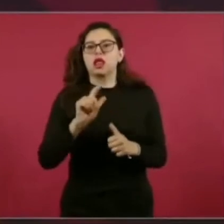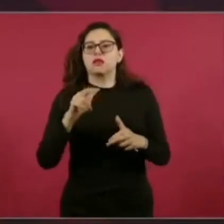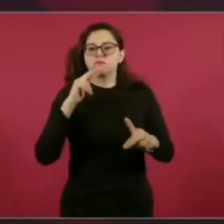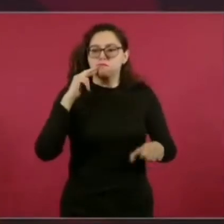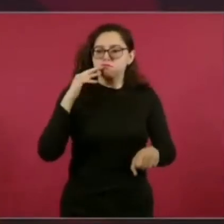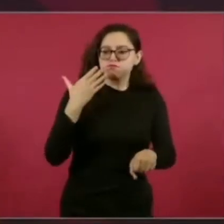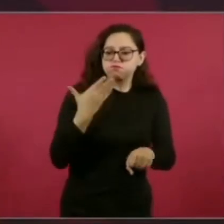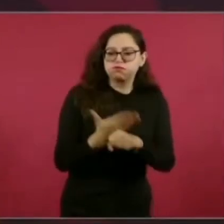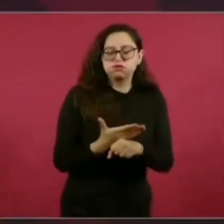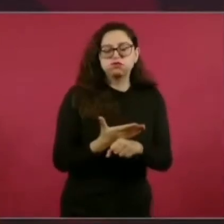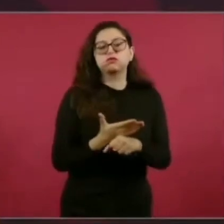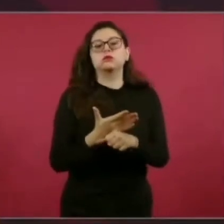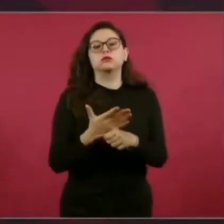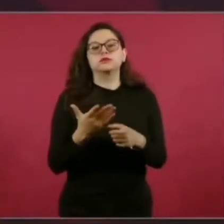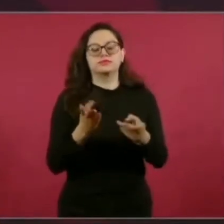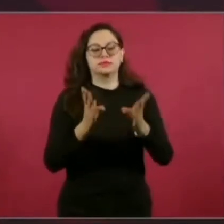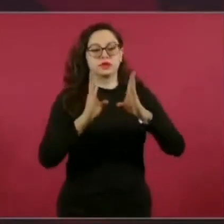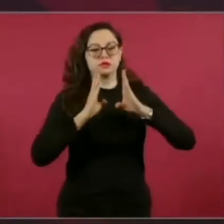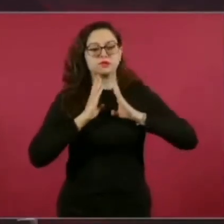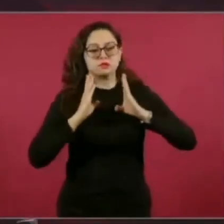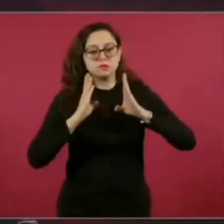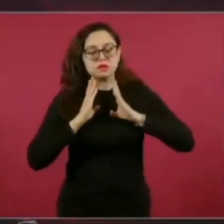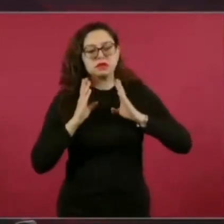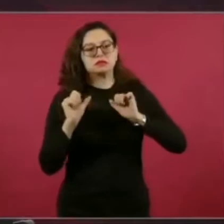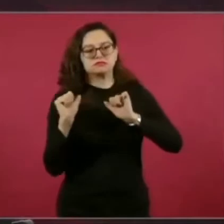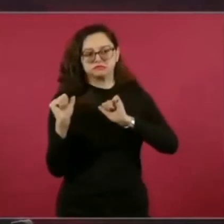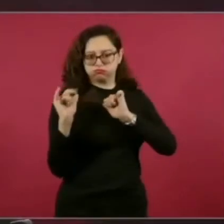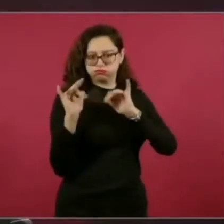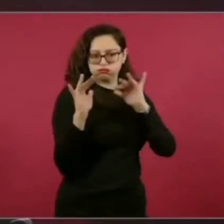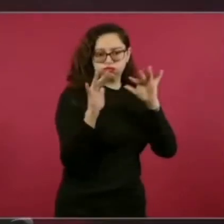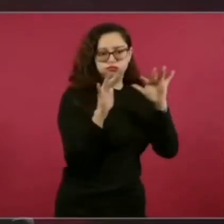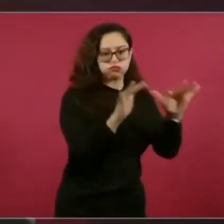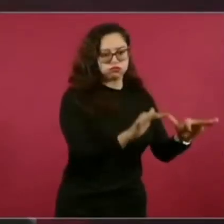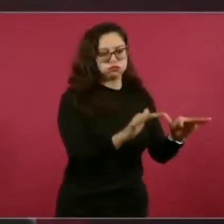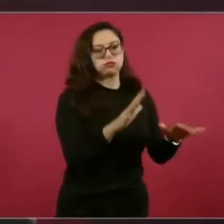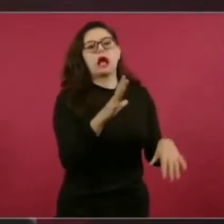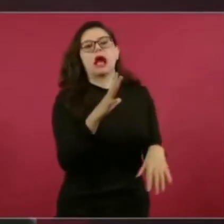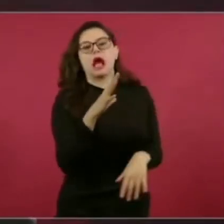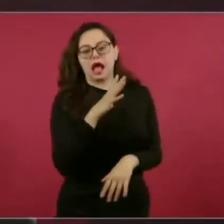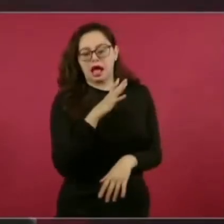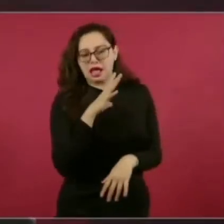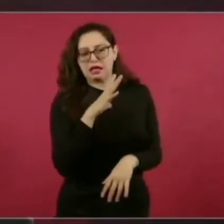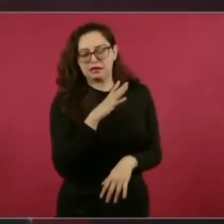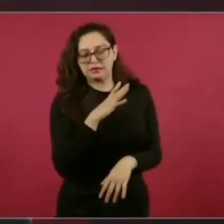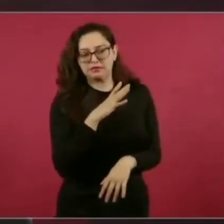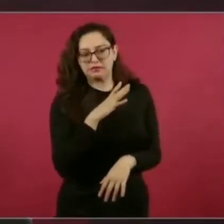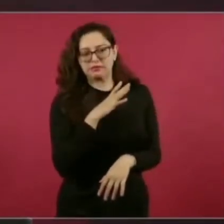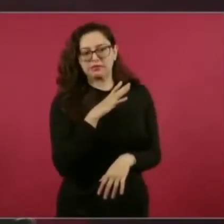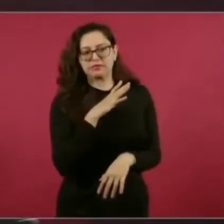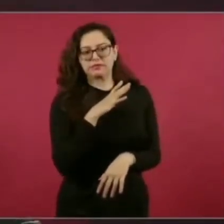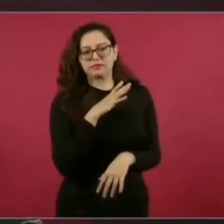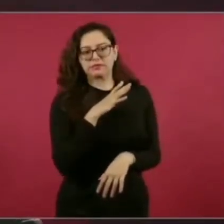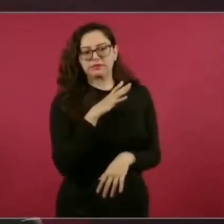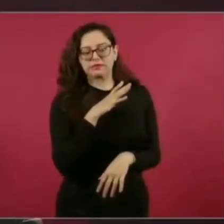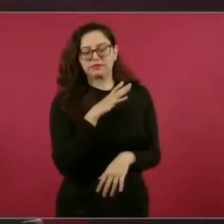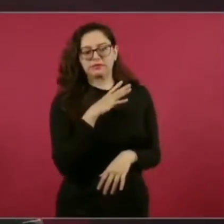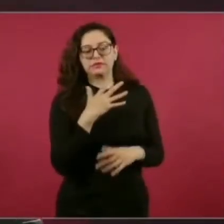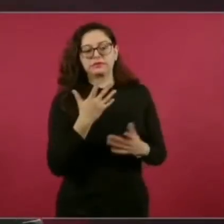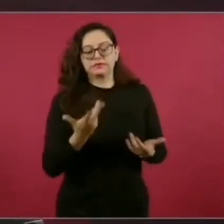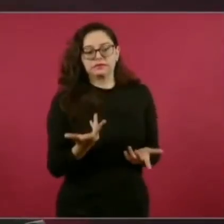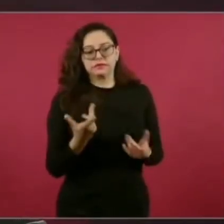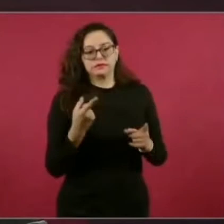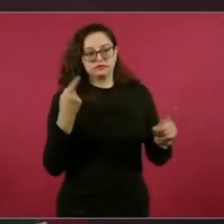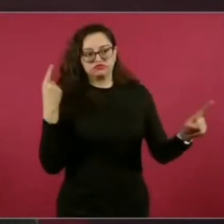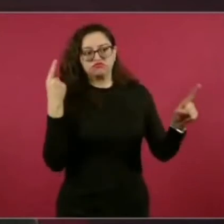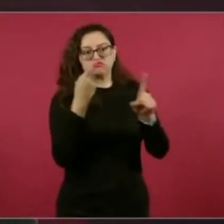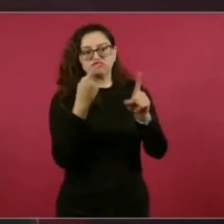que hay elementos de las Fuerzas Armadas en Sinaloa que tienen como